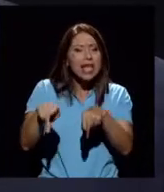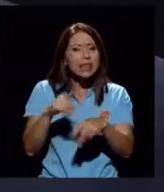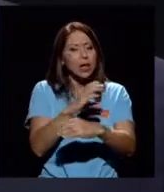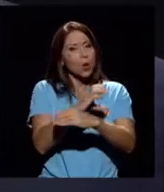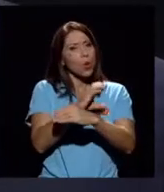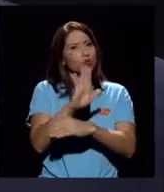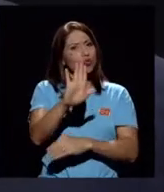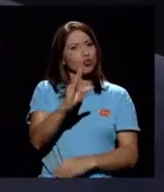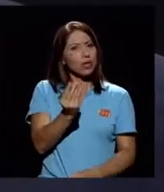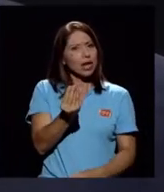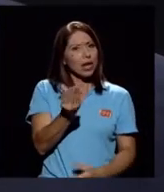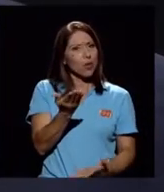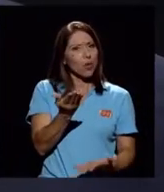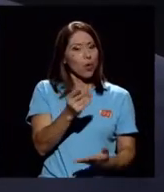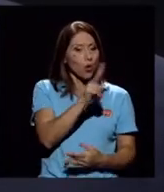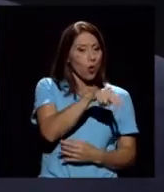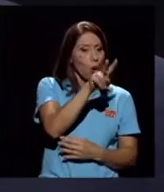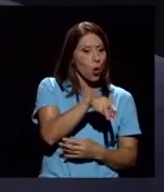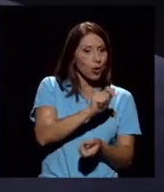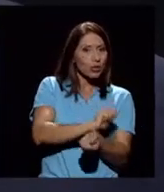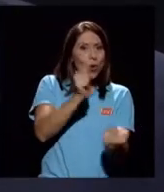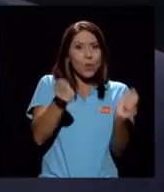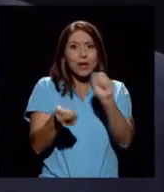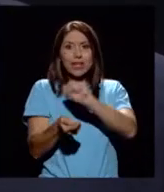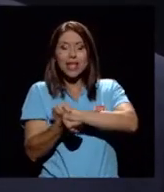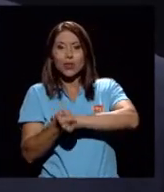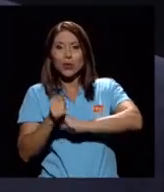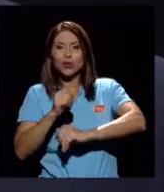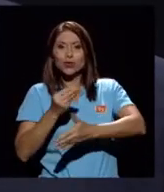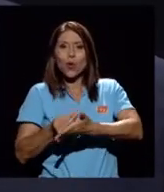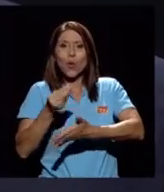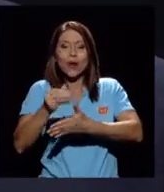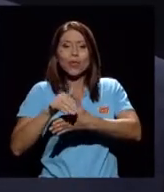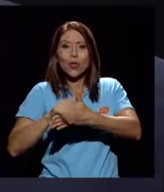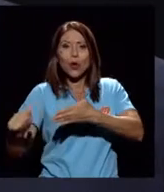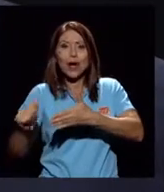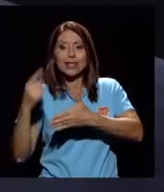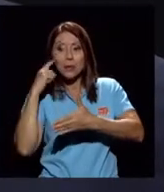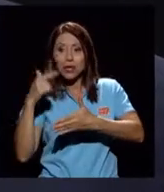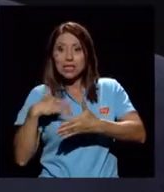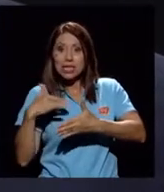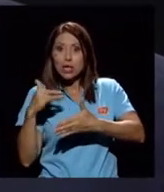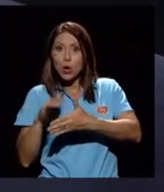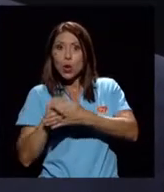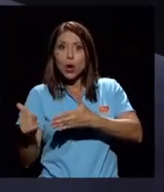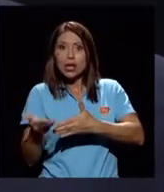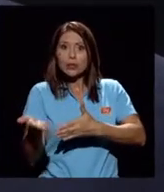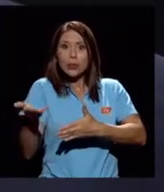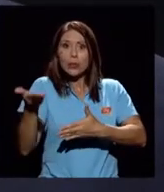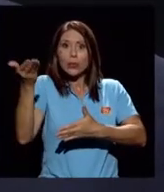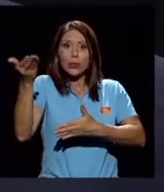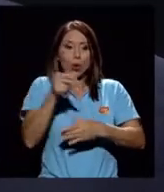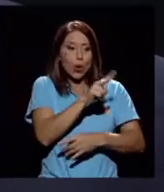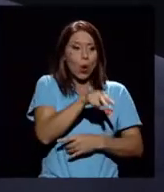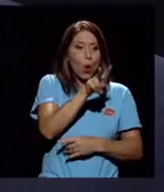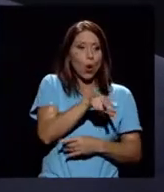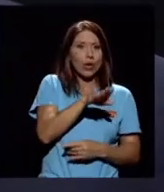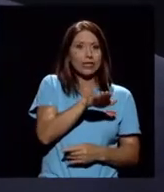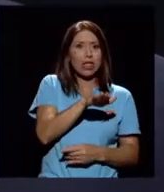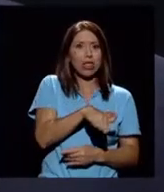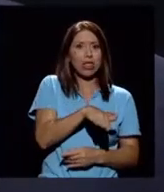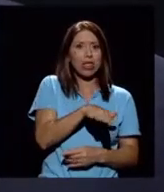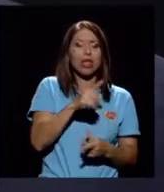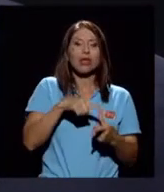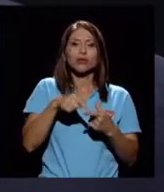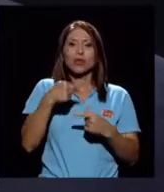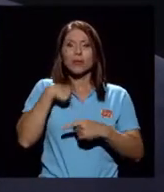dólares porque sintió que los dólares estaban subiendo de precio o sea que los colores cada vez iban a vender menos y a mí me llamó mucho la atención porque